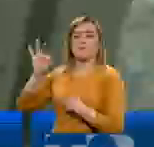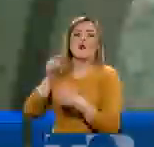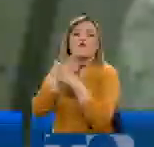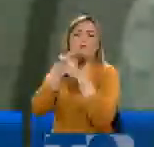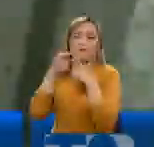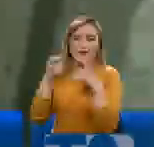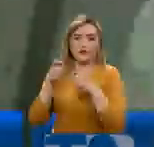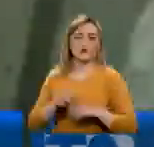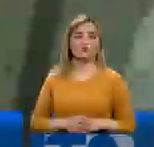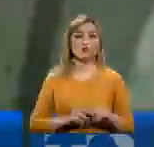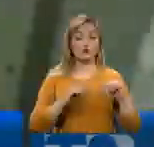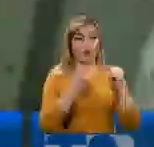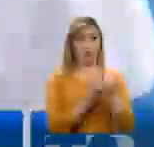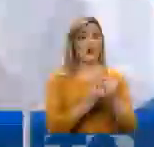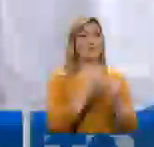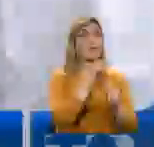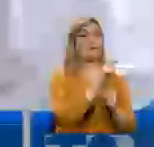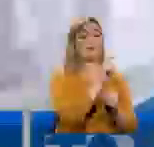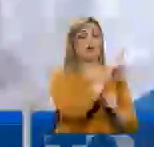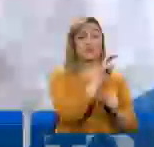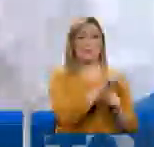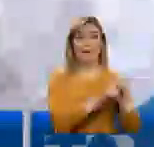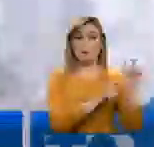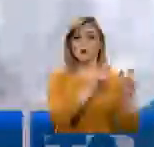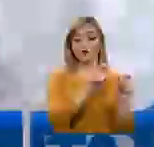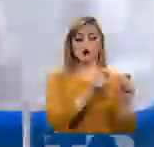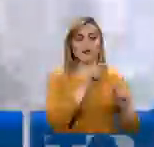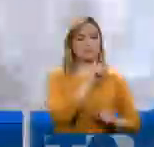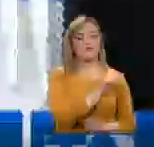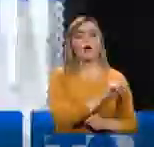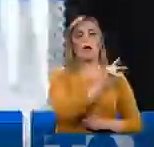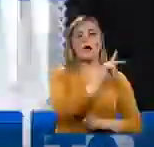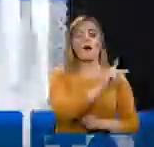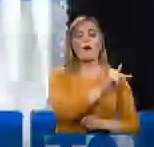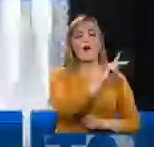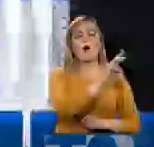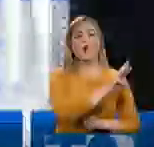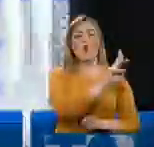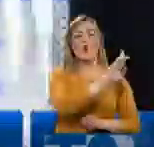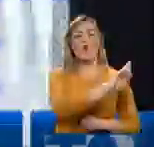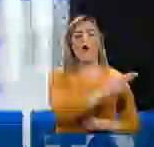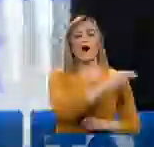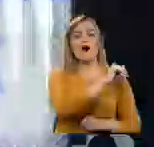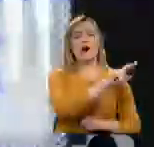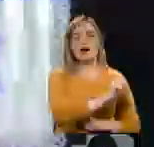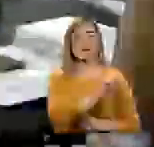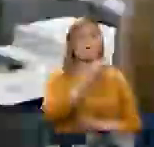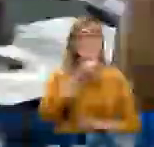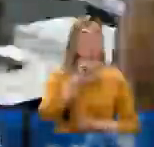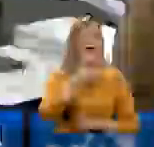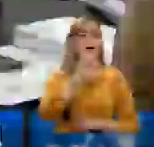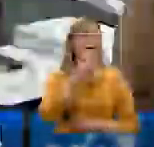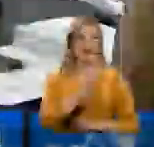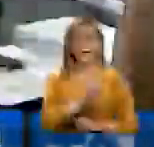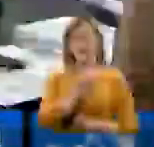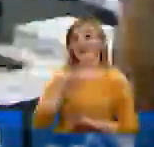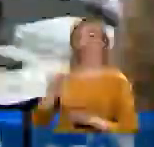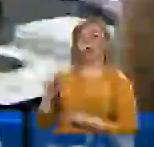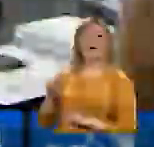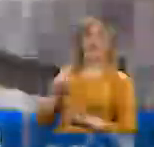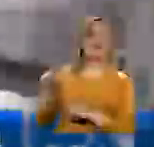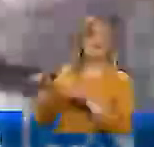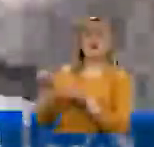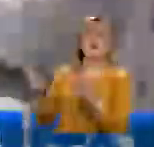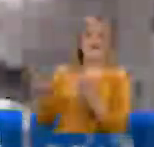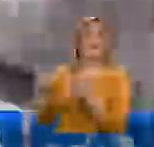Uno recibirá la cepa de Wuhan, otro la de Pekín y un tercero un placebo, según los investigadores. Se estima que el experimento de